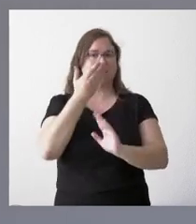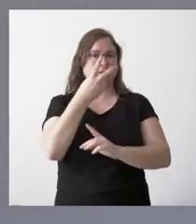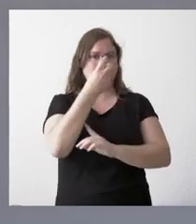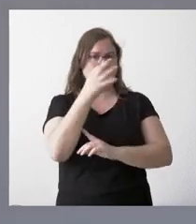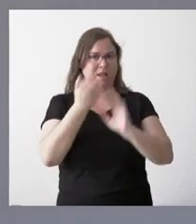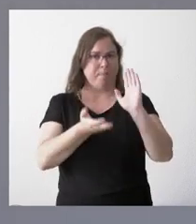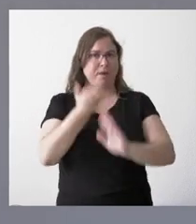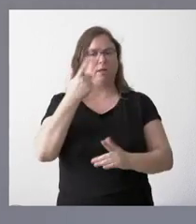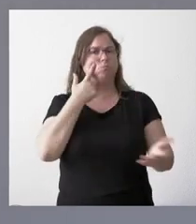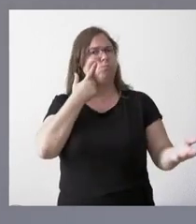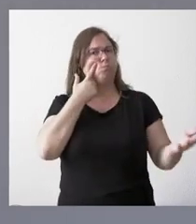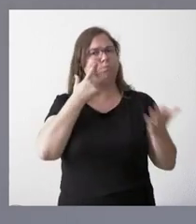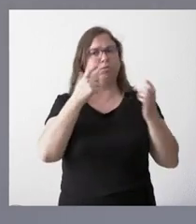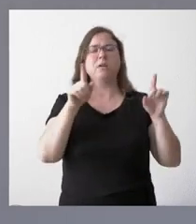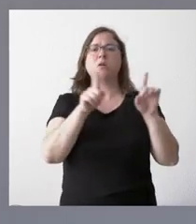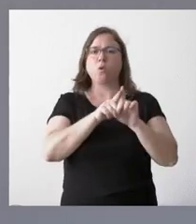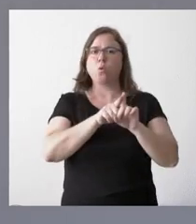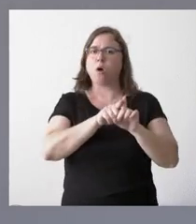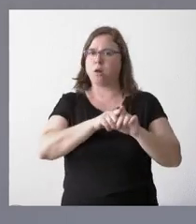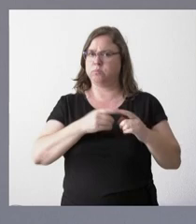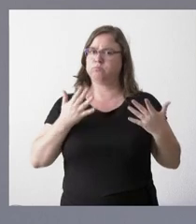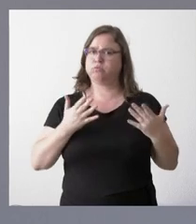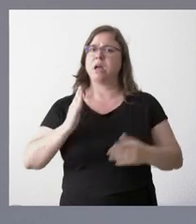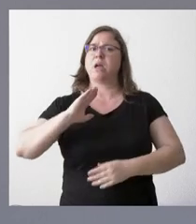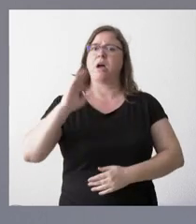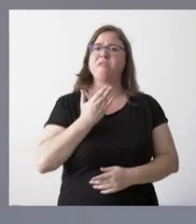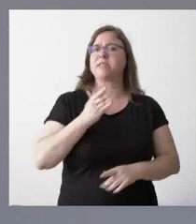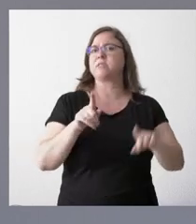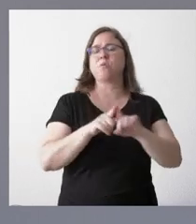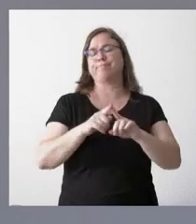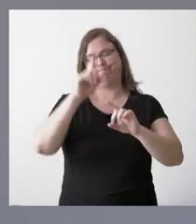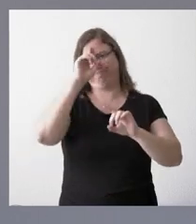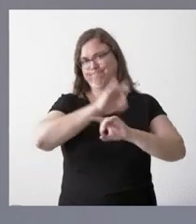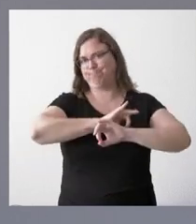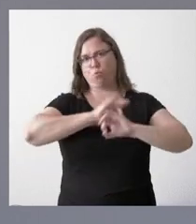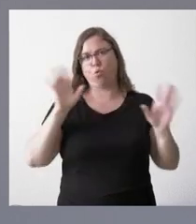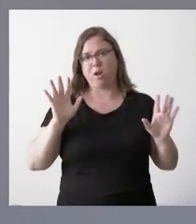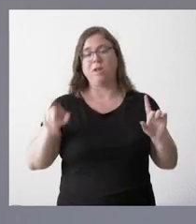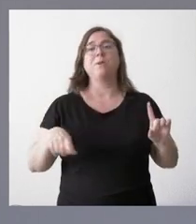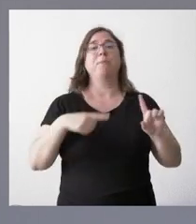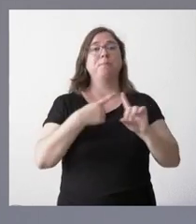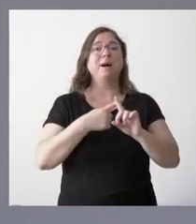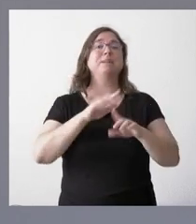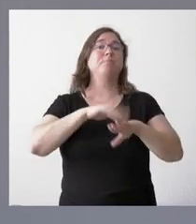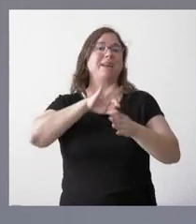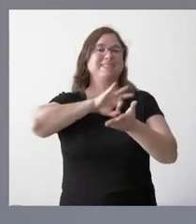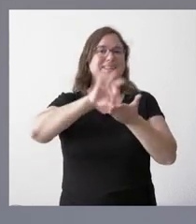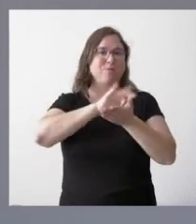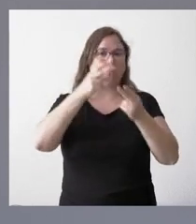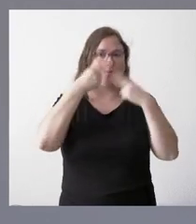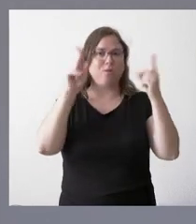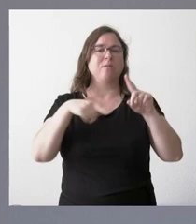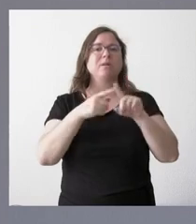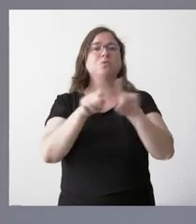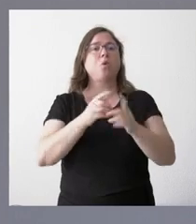una idea muy clara del impacto que está teniendo, en este caso, muy claro, también en la prestación de los servicios públicos y cómo para